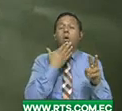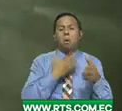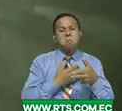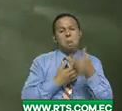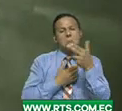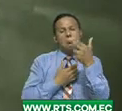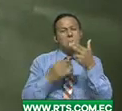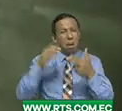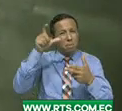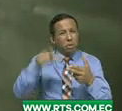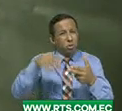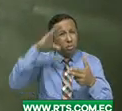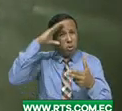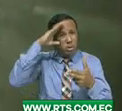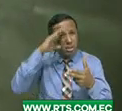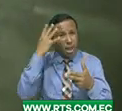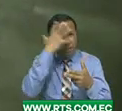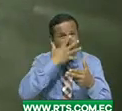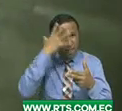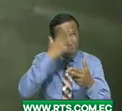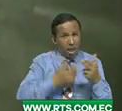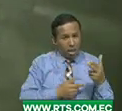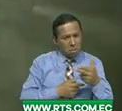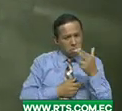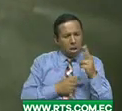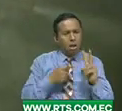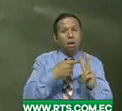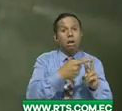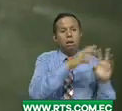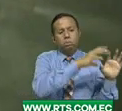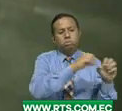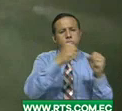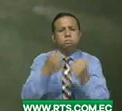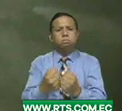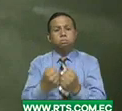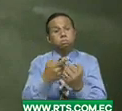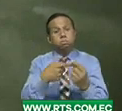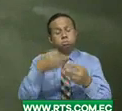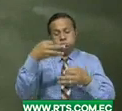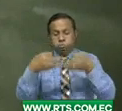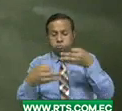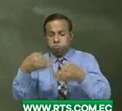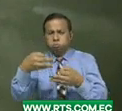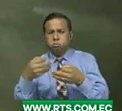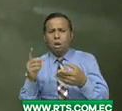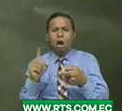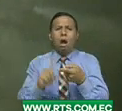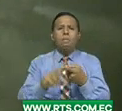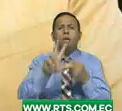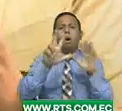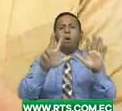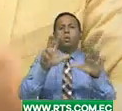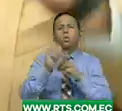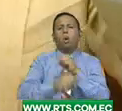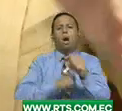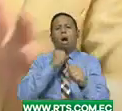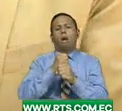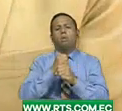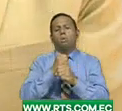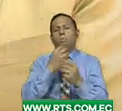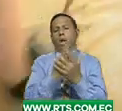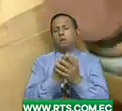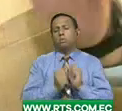el asesinato del servidor policial, de ser encontrados culpables, podrían ser sentenciados máximo a 8 años. Ellos deben